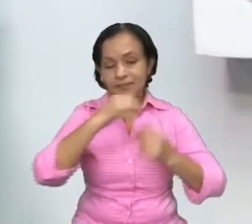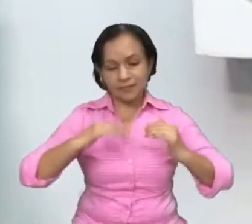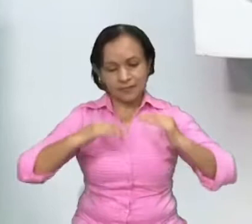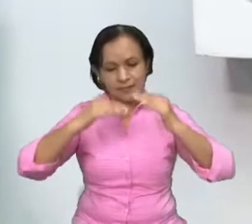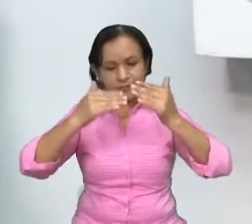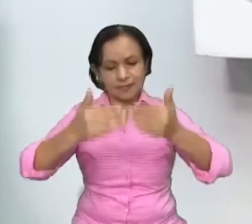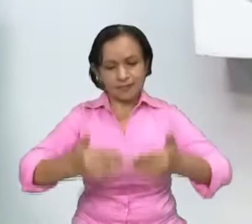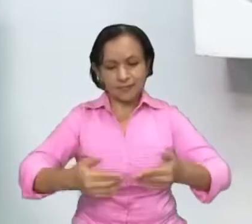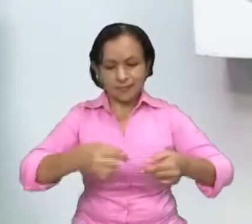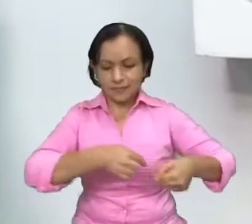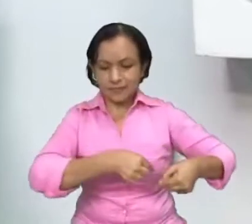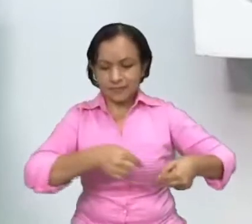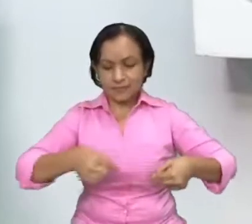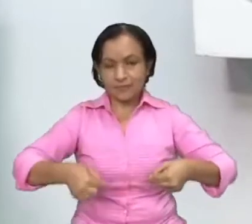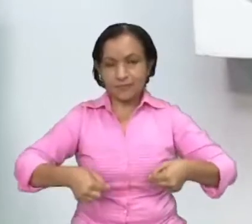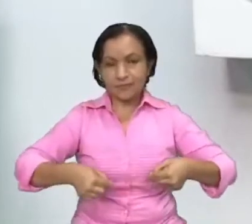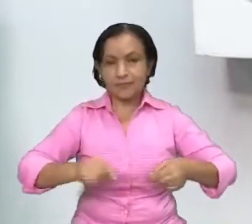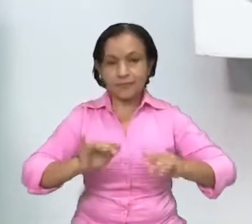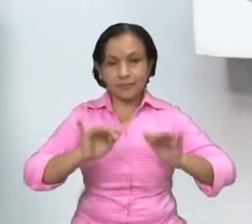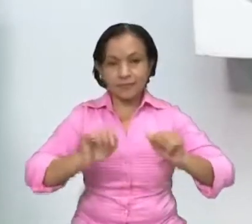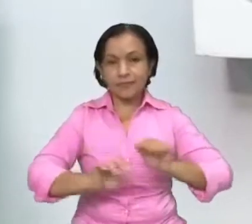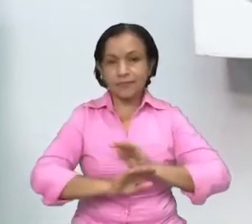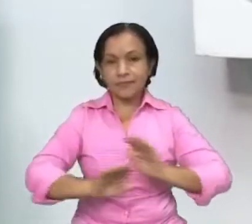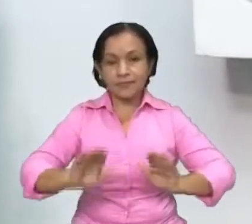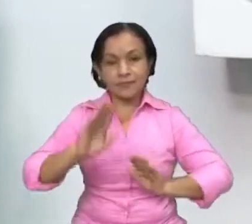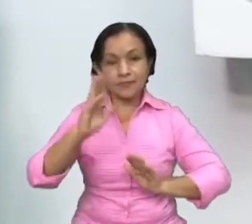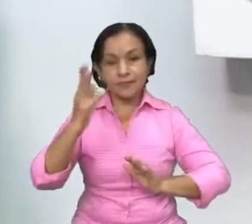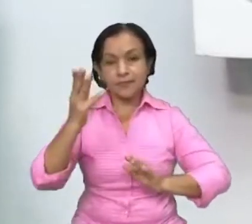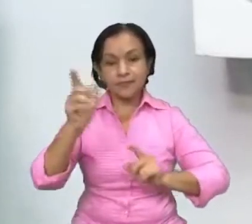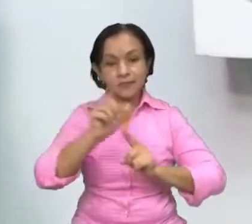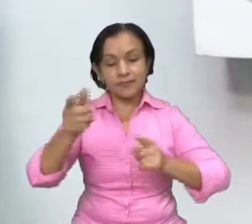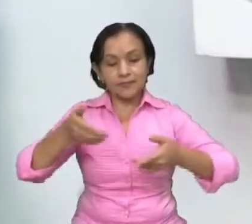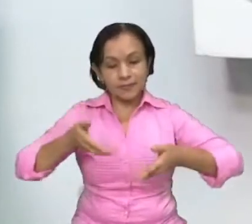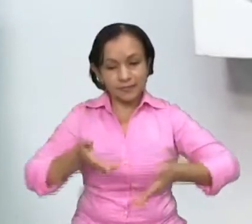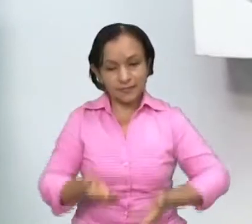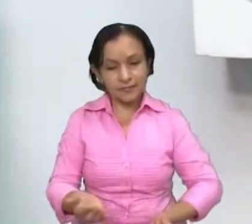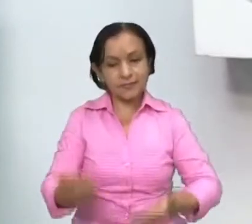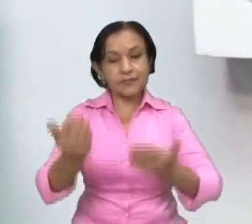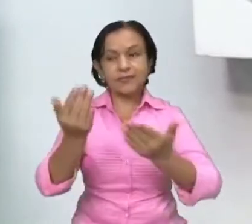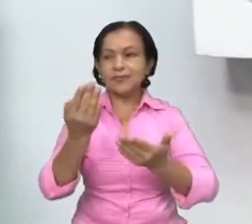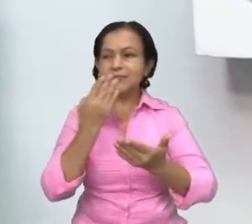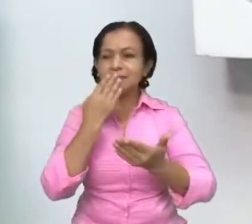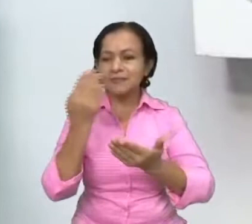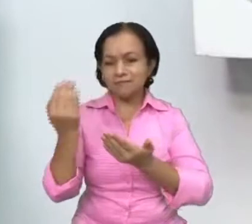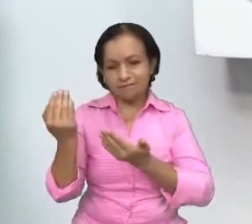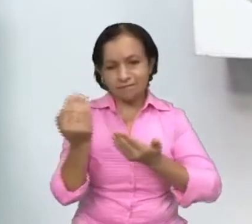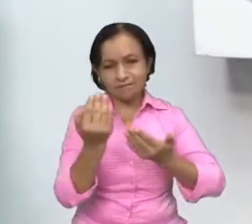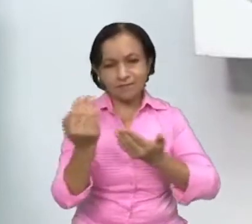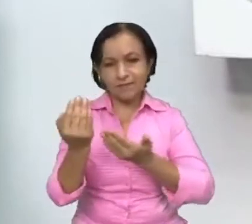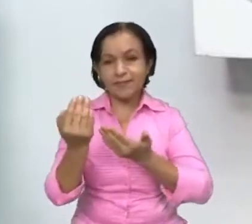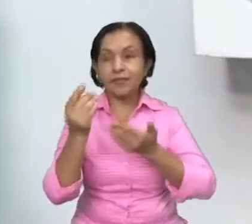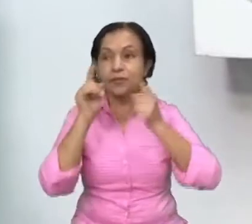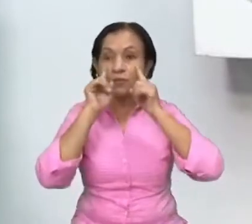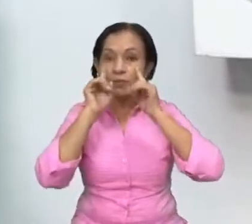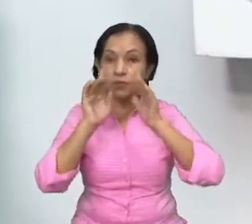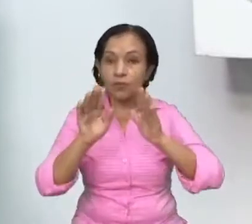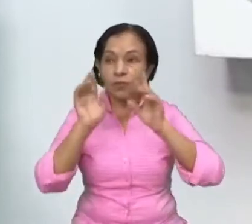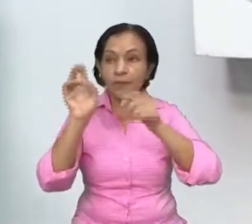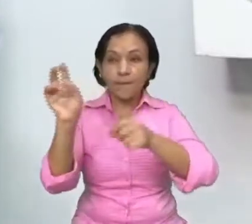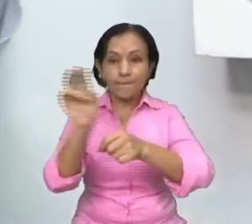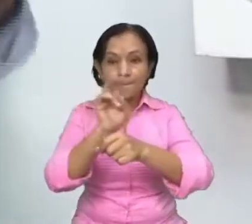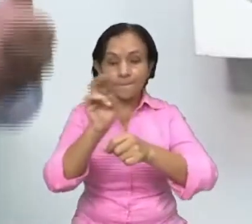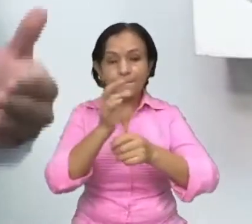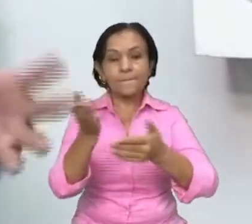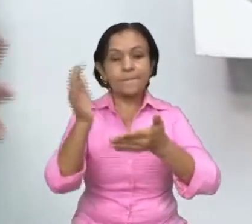operó, llegó hasta la resolución de su embarazo al 9º mes con un éxito y para su recuperación y